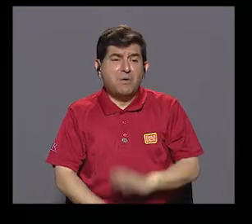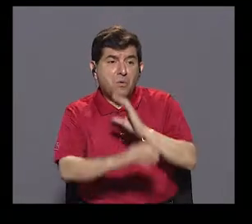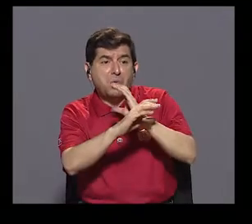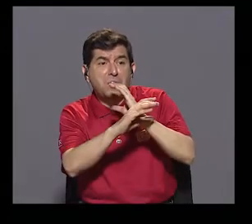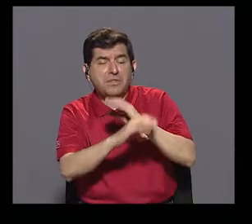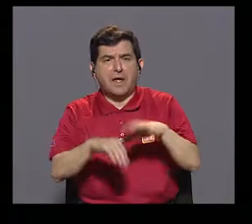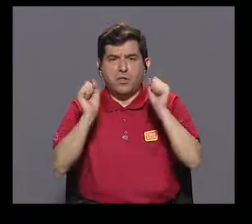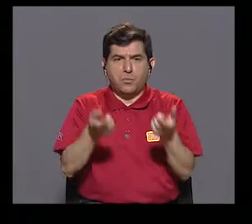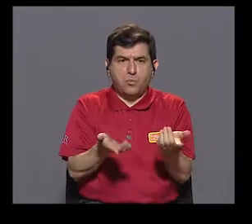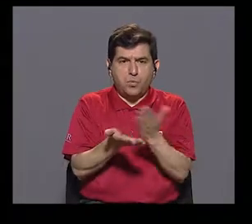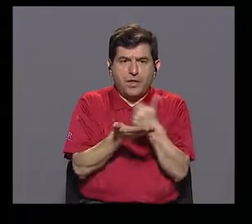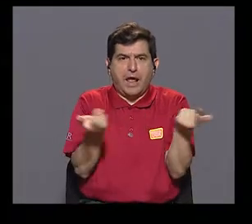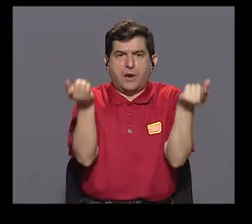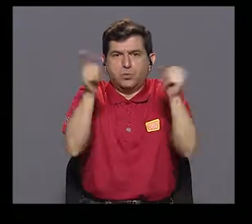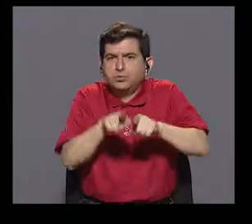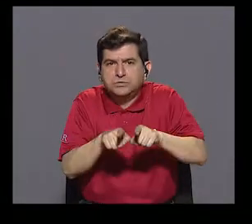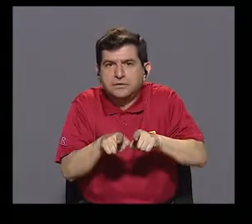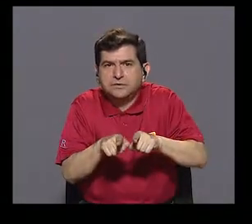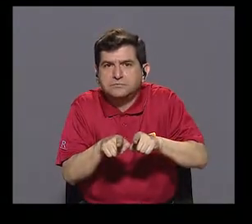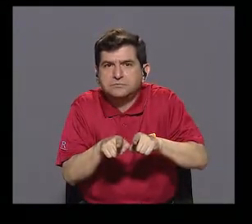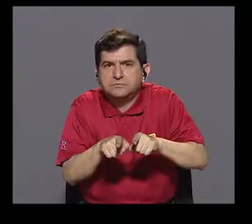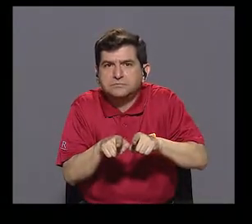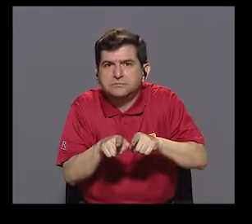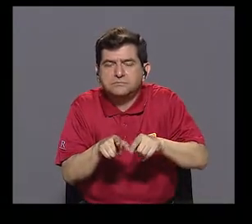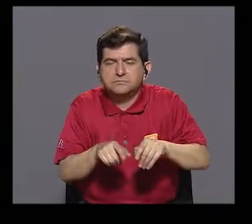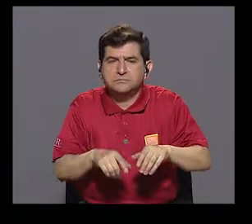porque les puede suceder algo.